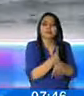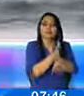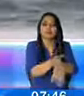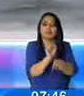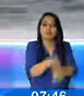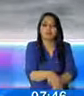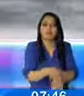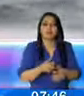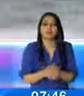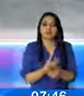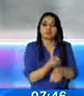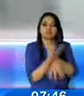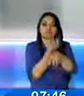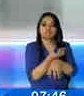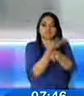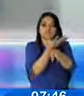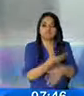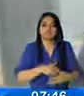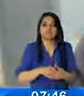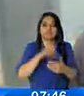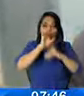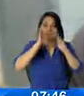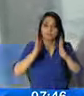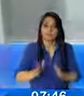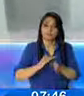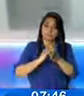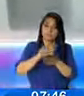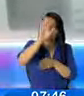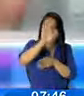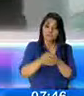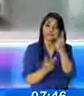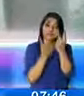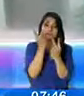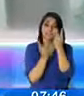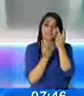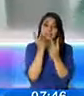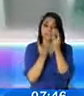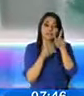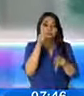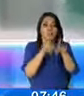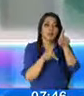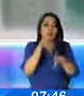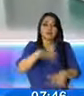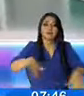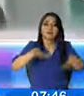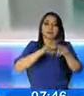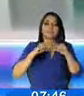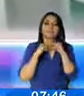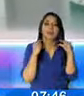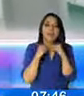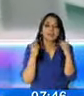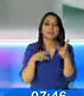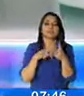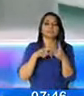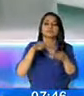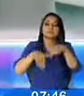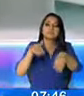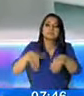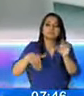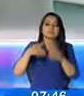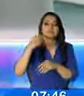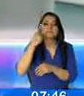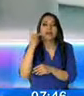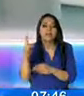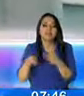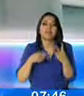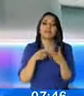podemos invitar a todos los Ecuatorianos a que nos vengan a visitar a conocer la playa de los frailes la isla de la plata parte del